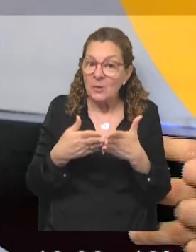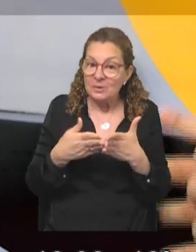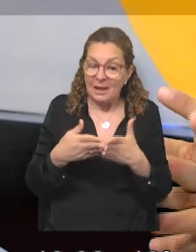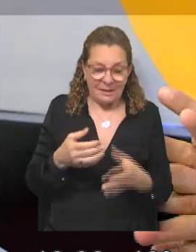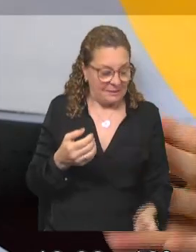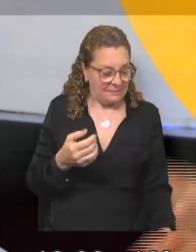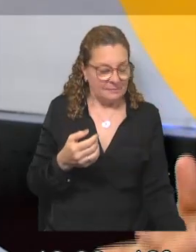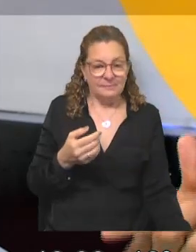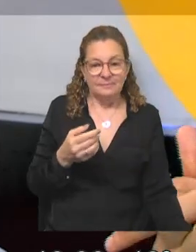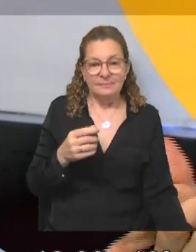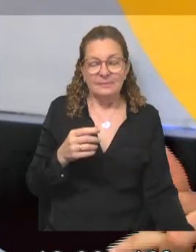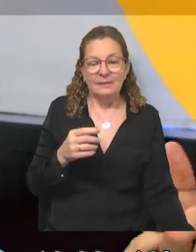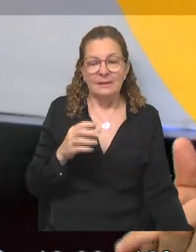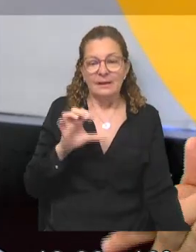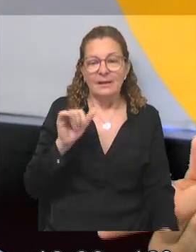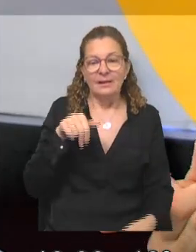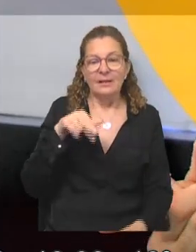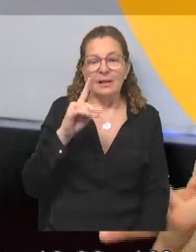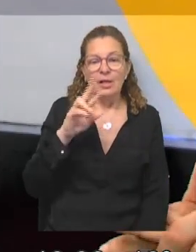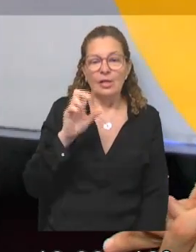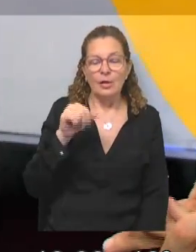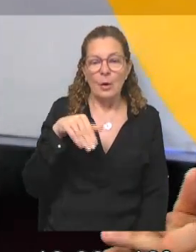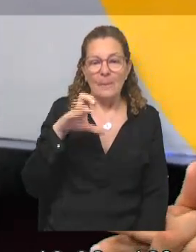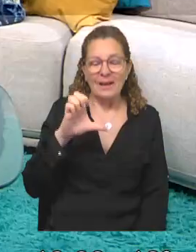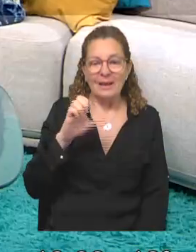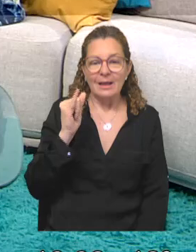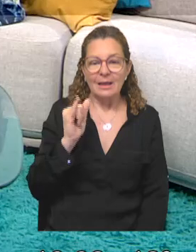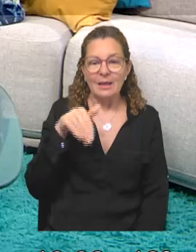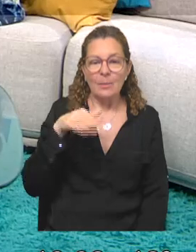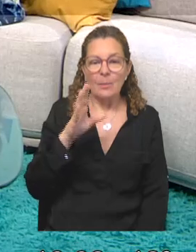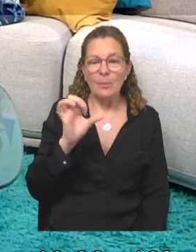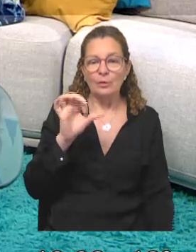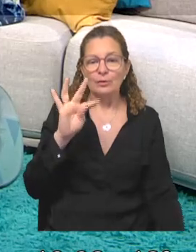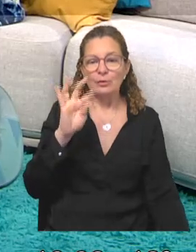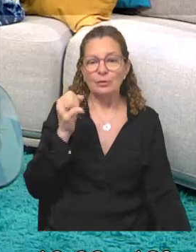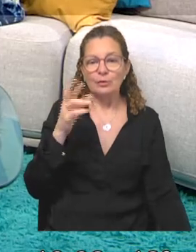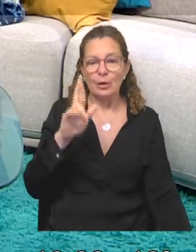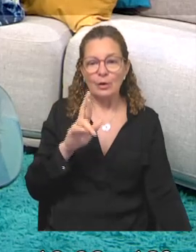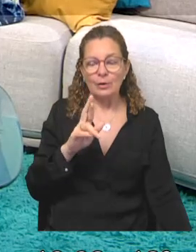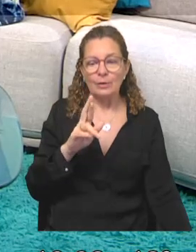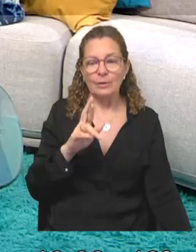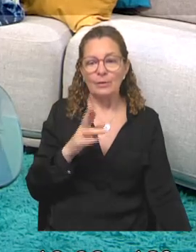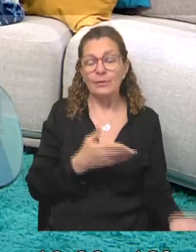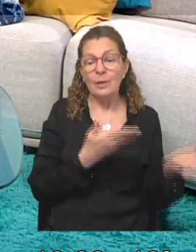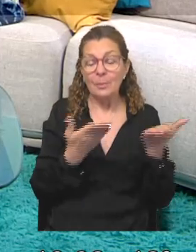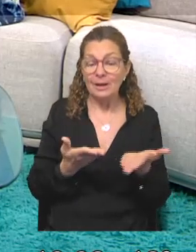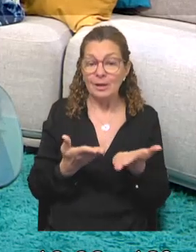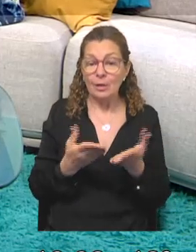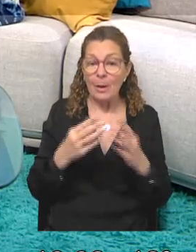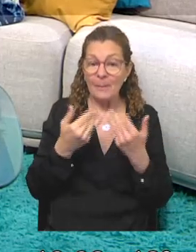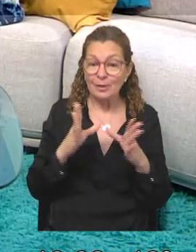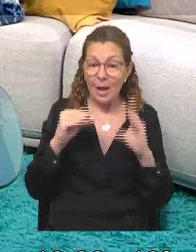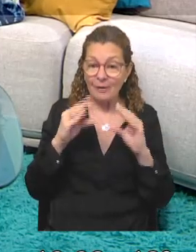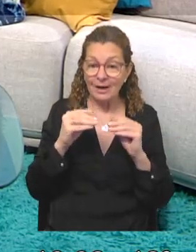consulta del síndrome del impostor. Bienvenido, Pablo Svils. Muchas gracias. ¿Cómo andan? Muy bien. Muy bien. Y arrancó linda la charla